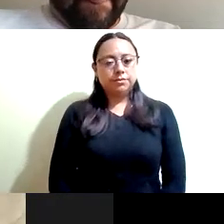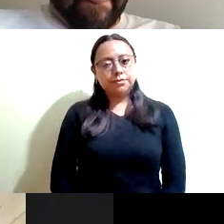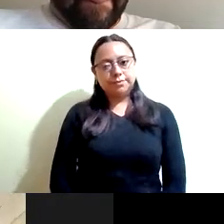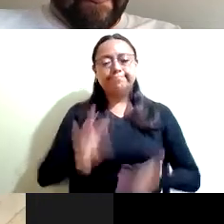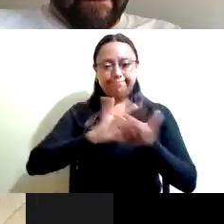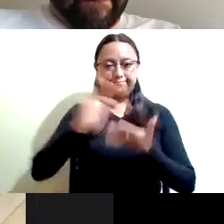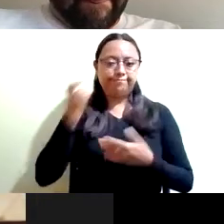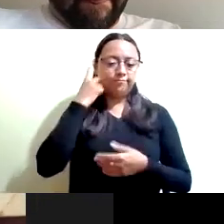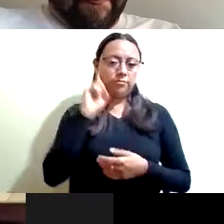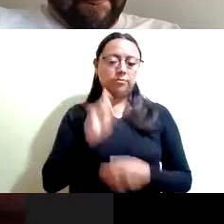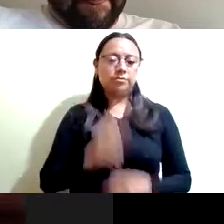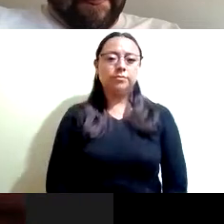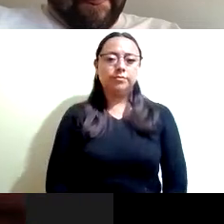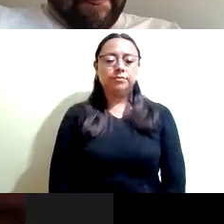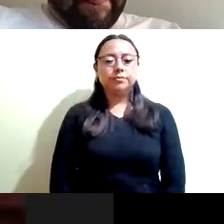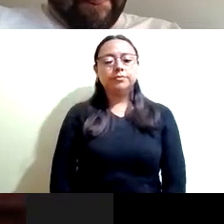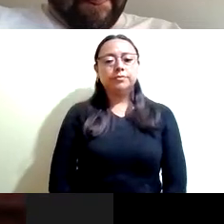Gracias, diputada.